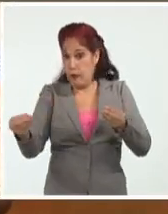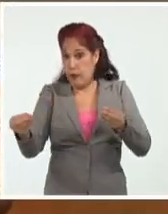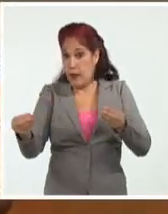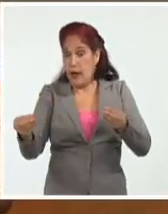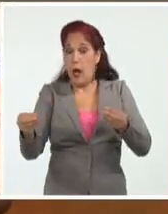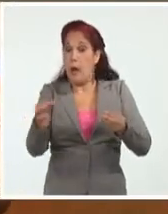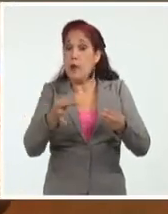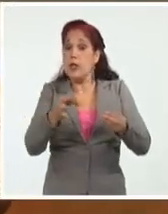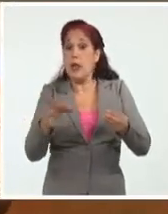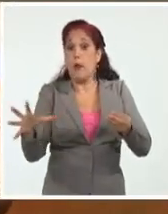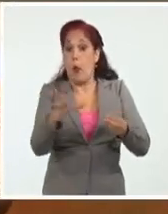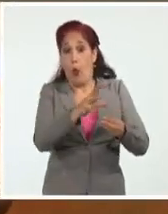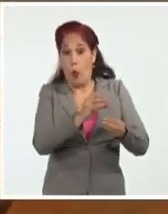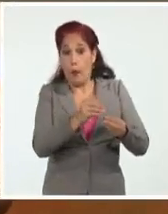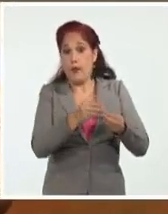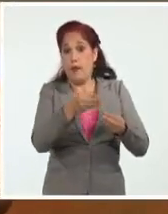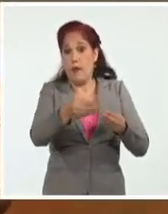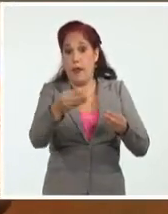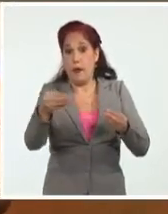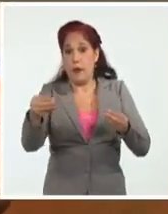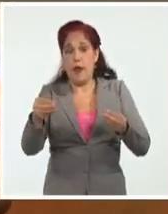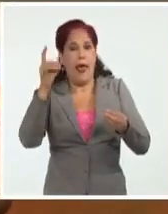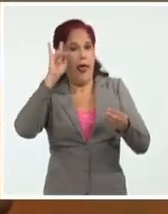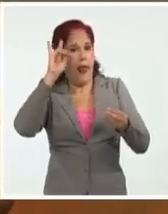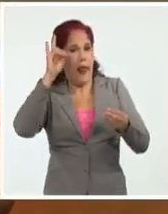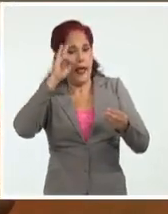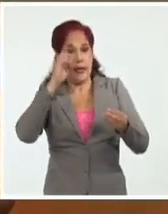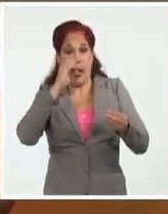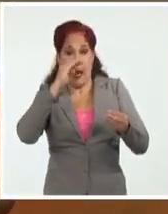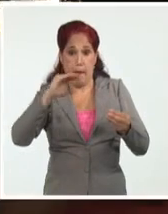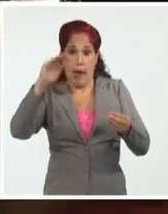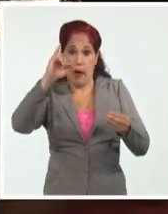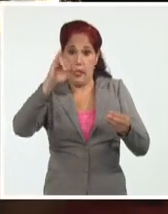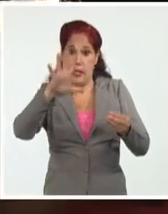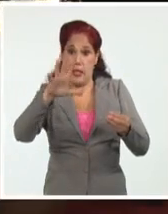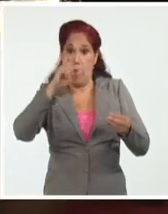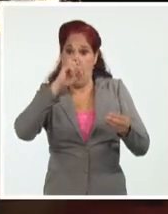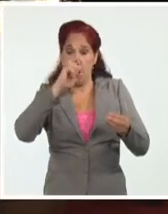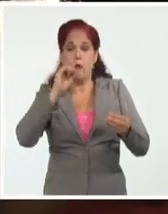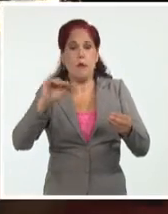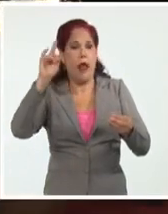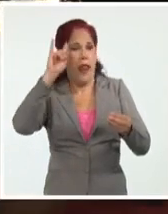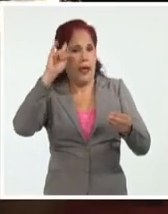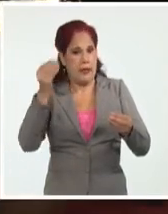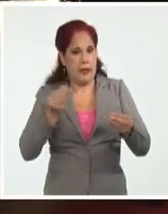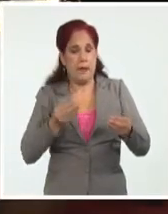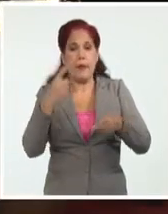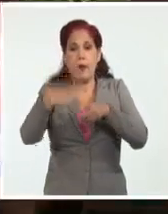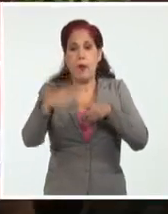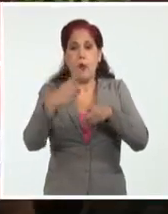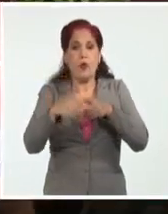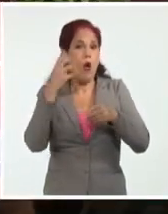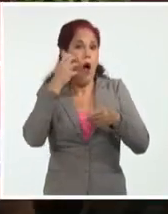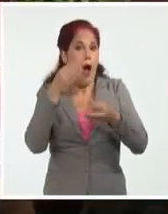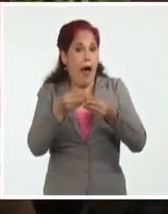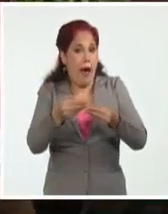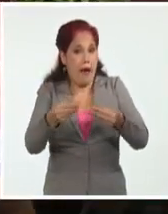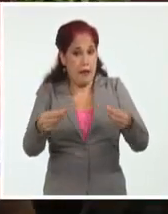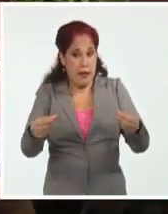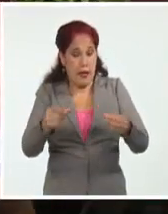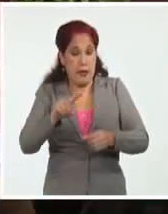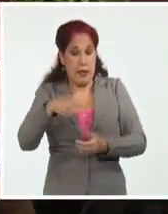los municipios. Se le entregará también leche para los mayores de 65 años. Y también el producto harina que vamos a recibir la